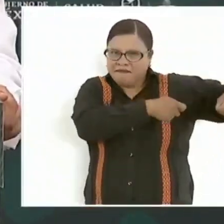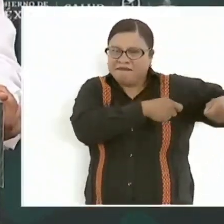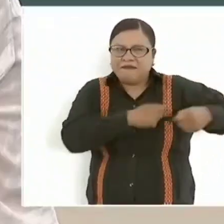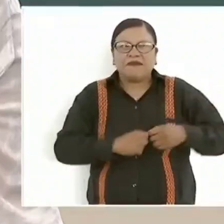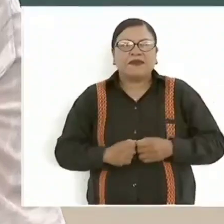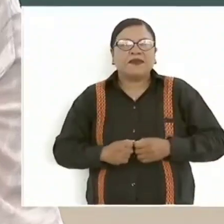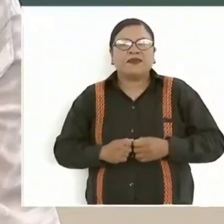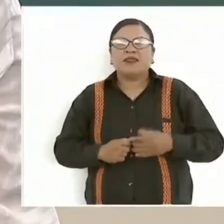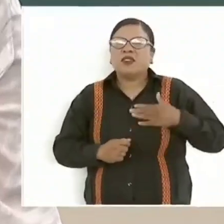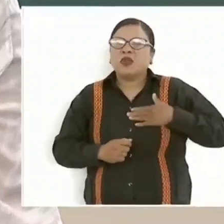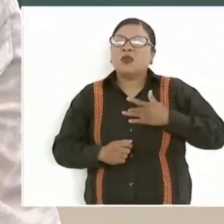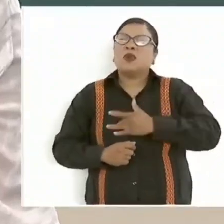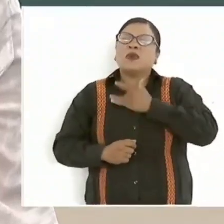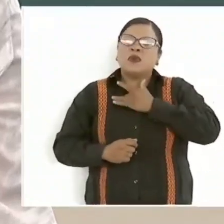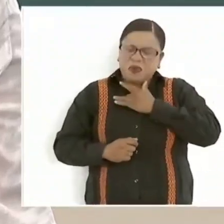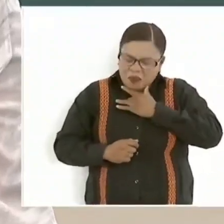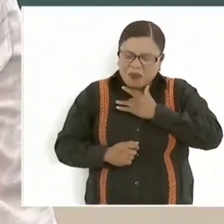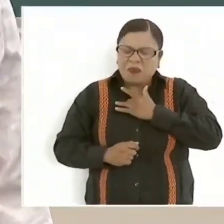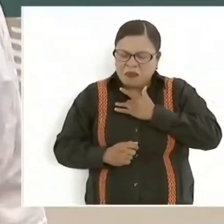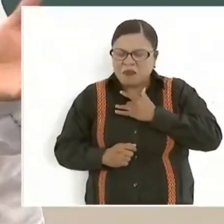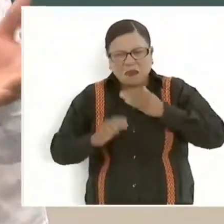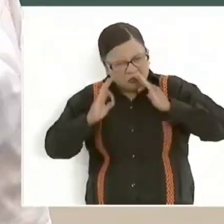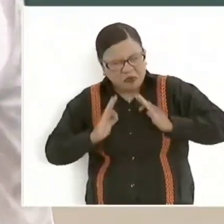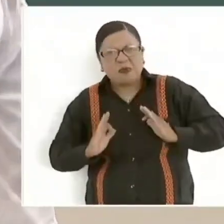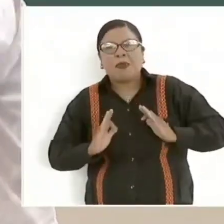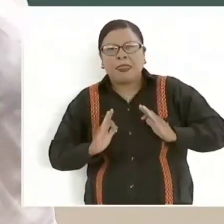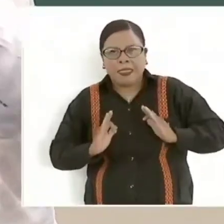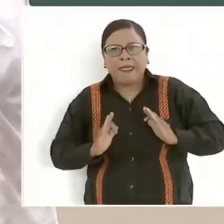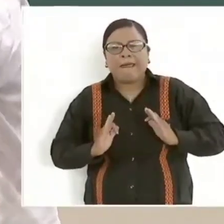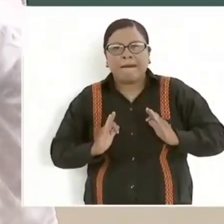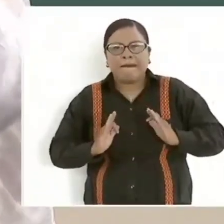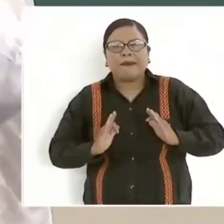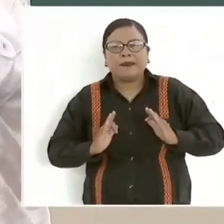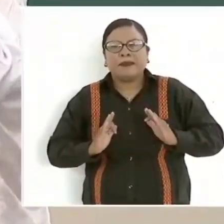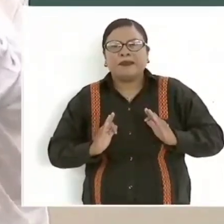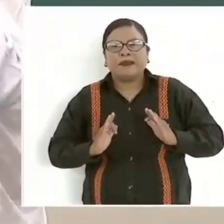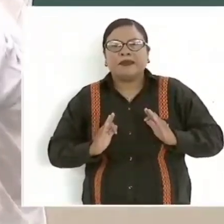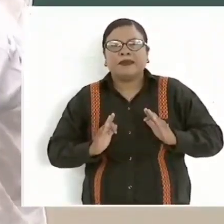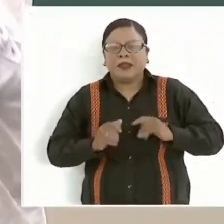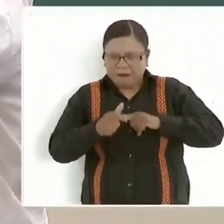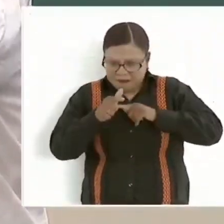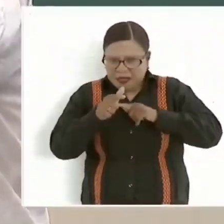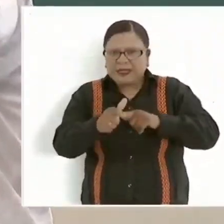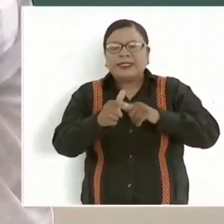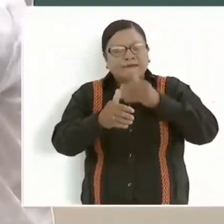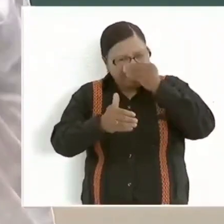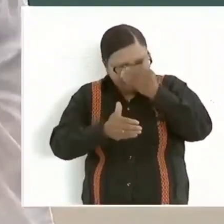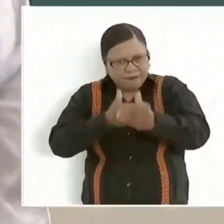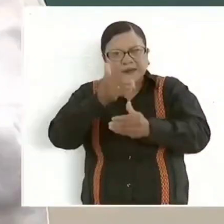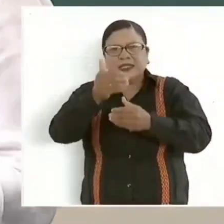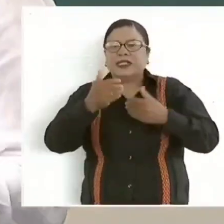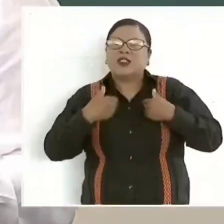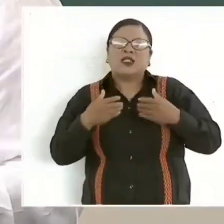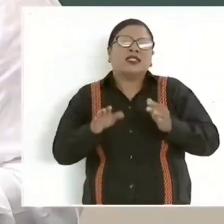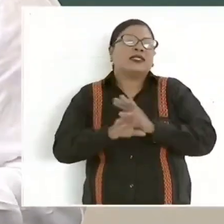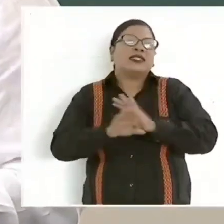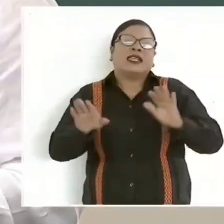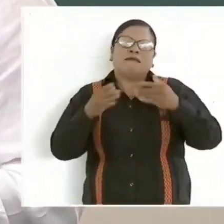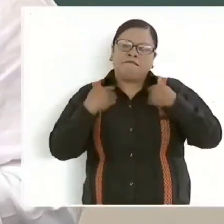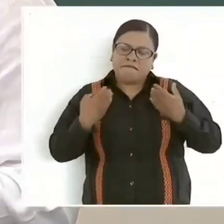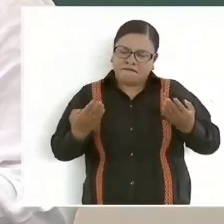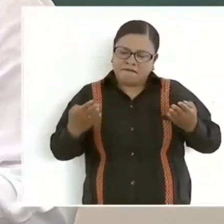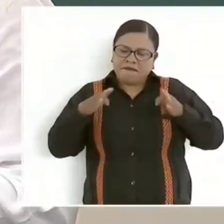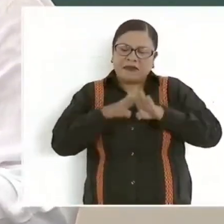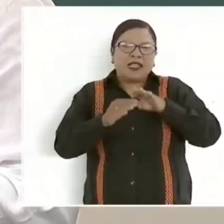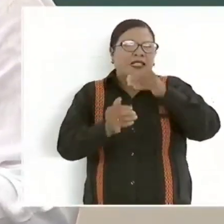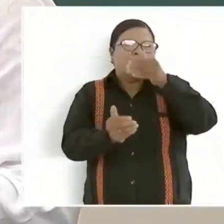estoy satisfecho con eso y vamos a seguir adelante. Yo ya cierro mi ciclo,